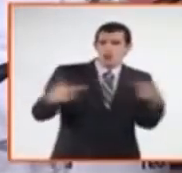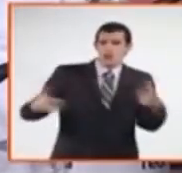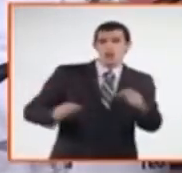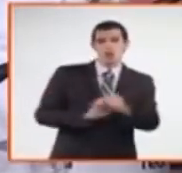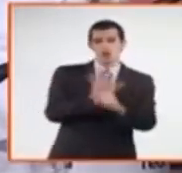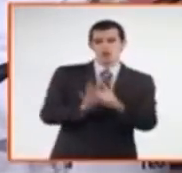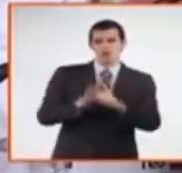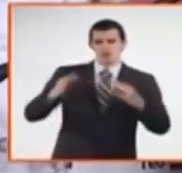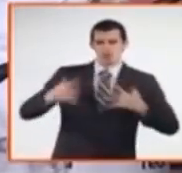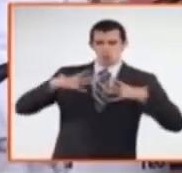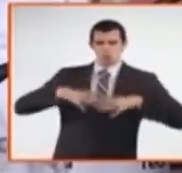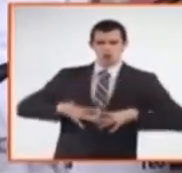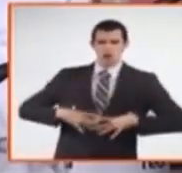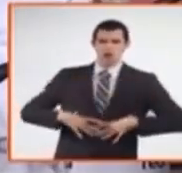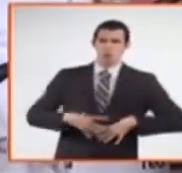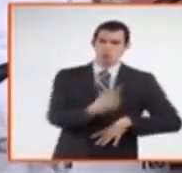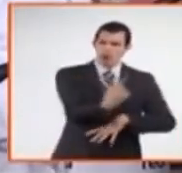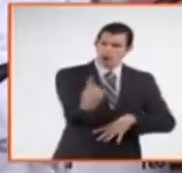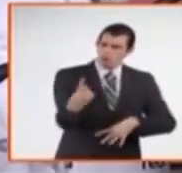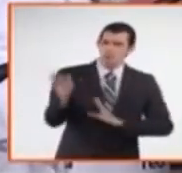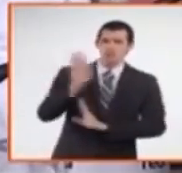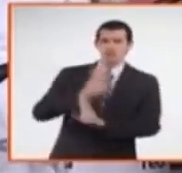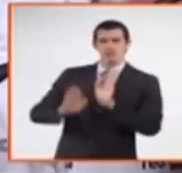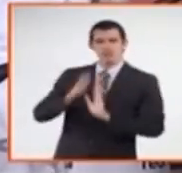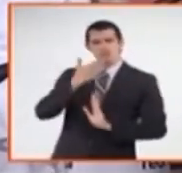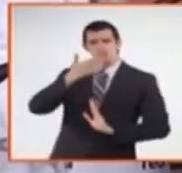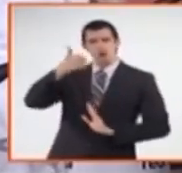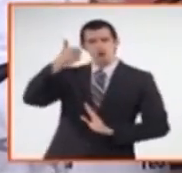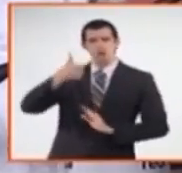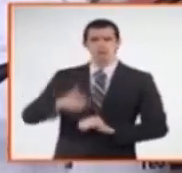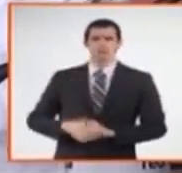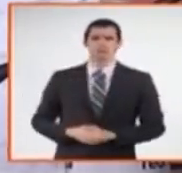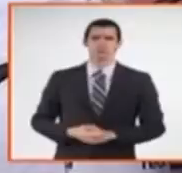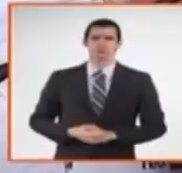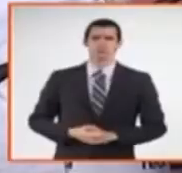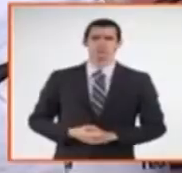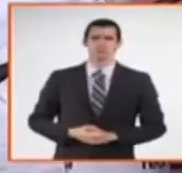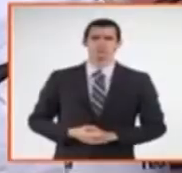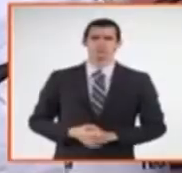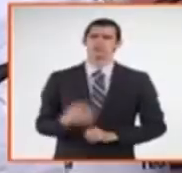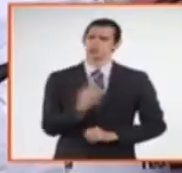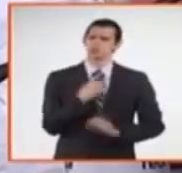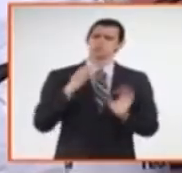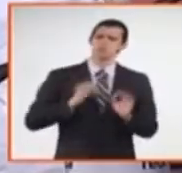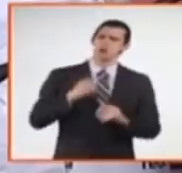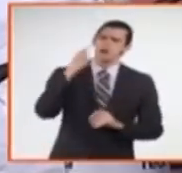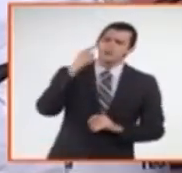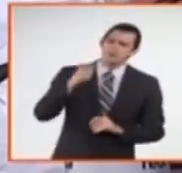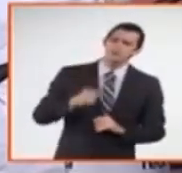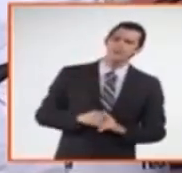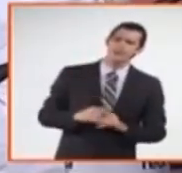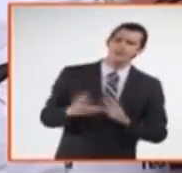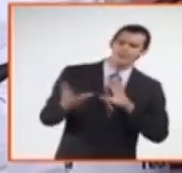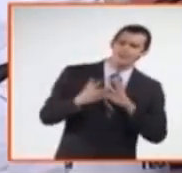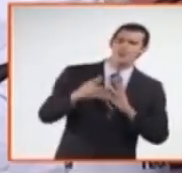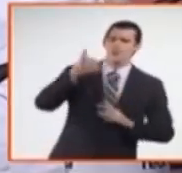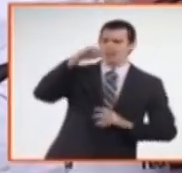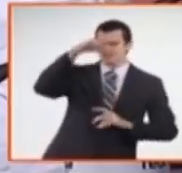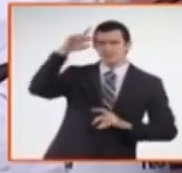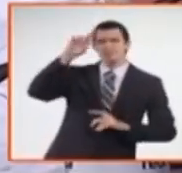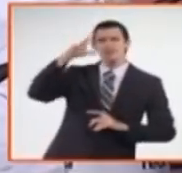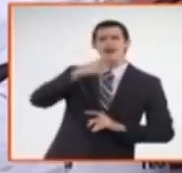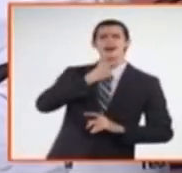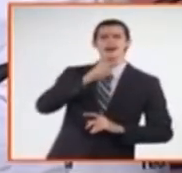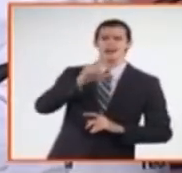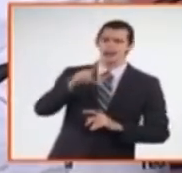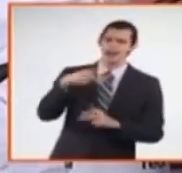vacunas entonces tenemos tenemos vacunas que tienen explicó la doctora marta la vacuna